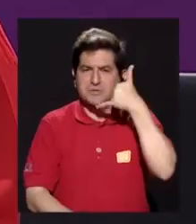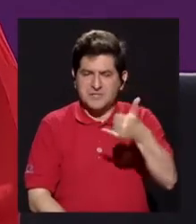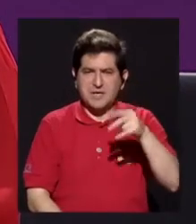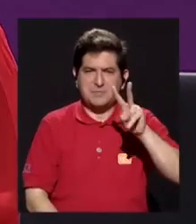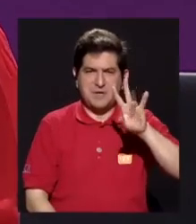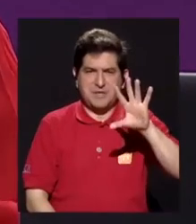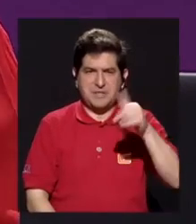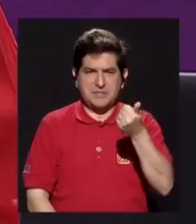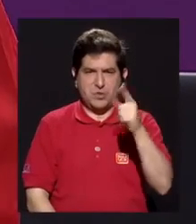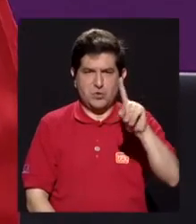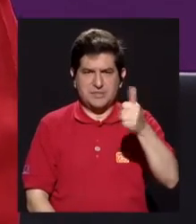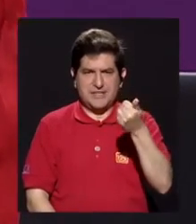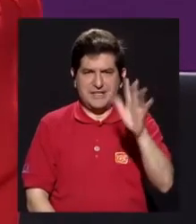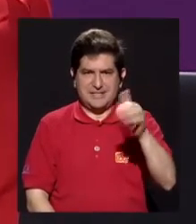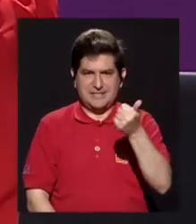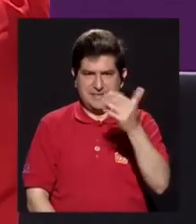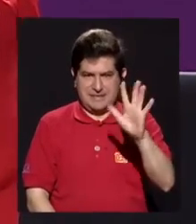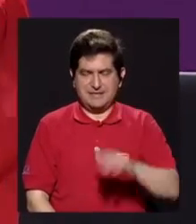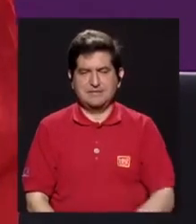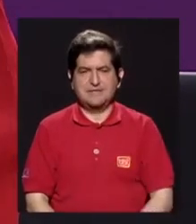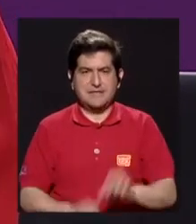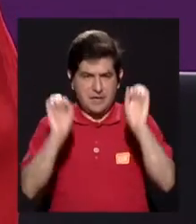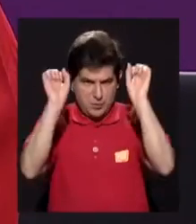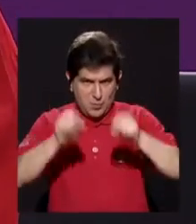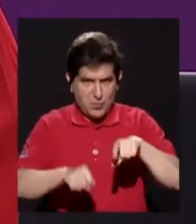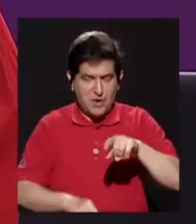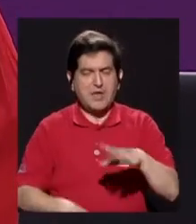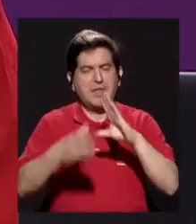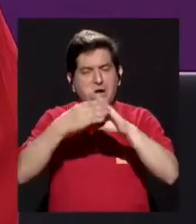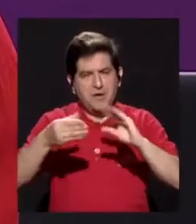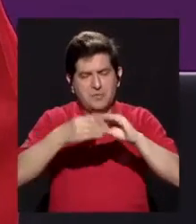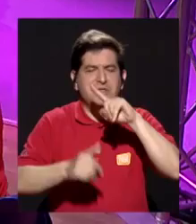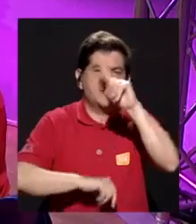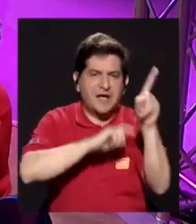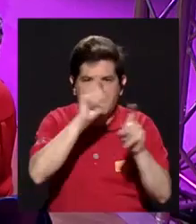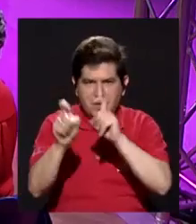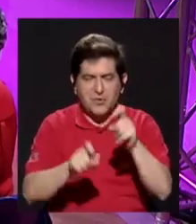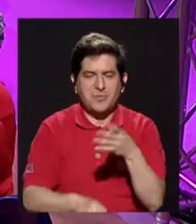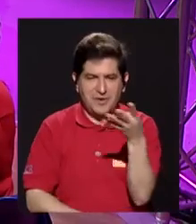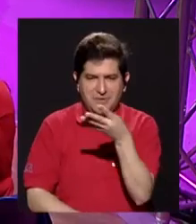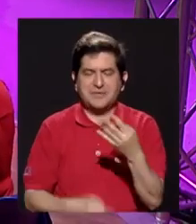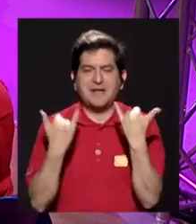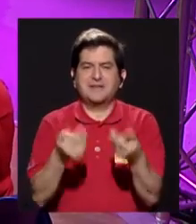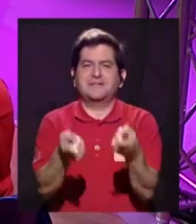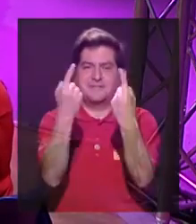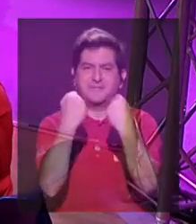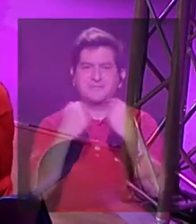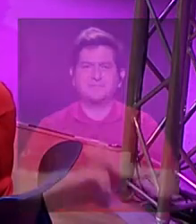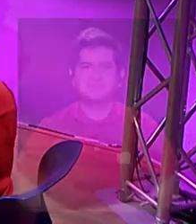al 25-11-15-15 para que comenten o pregunten a las compañeras. Ya regresamos.